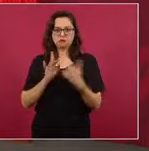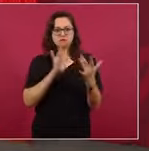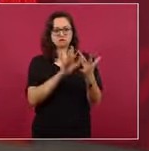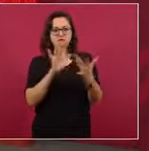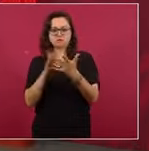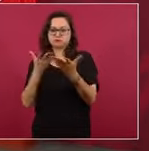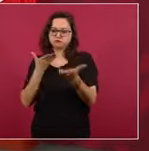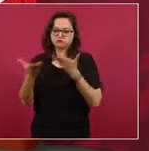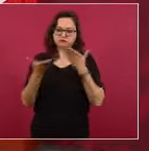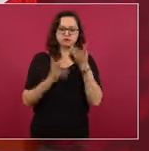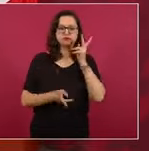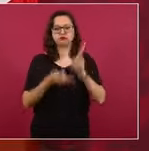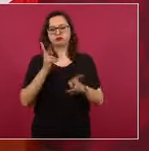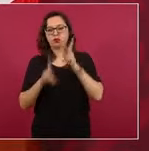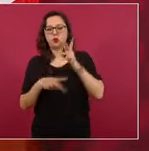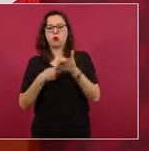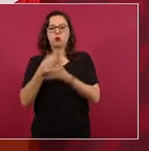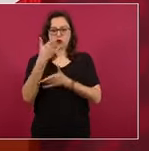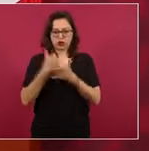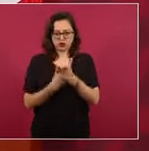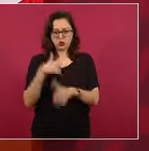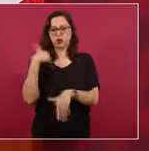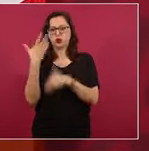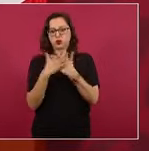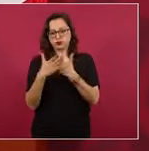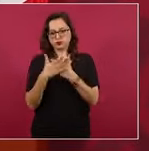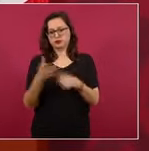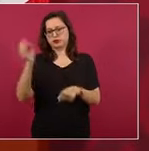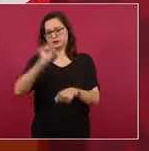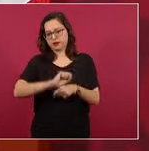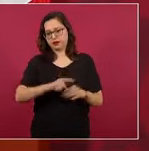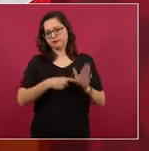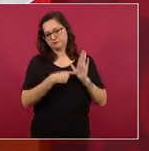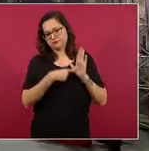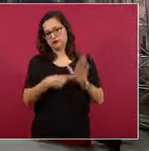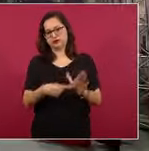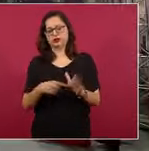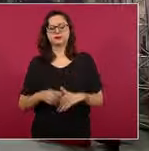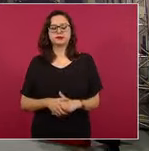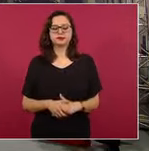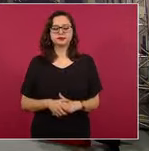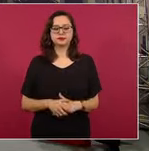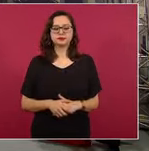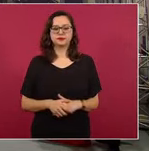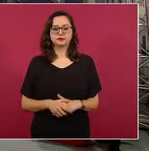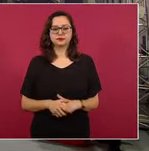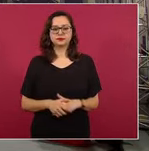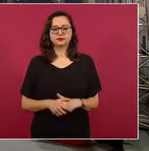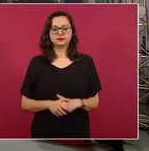varios proyectos. Y eso es lo que vamos a tratar allá en el viaje.